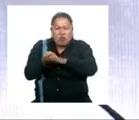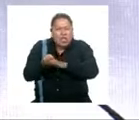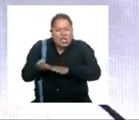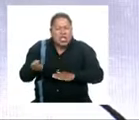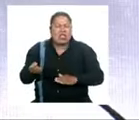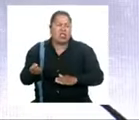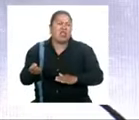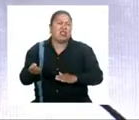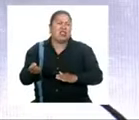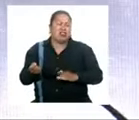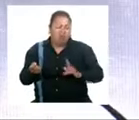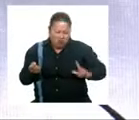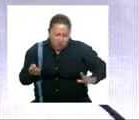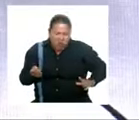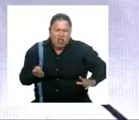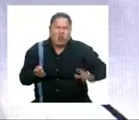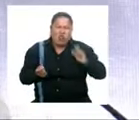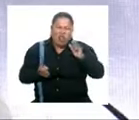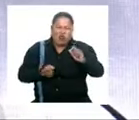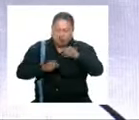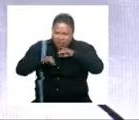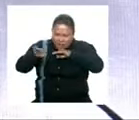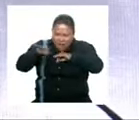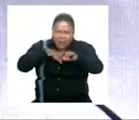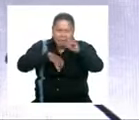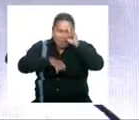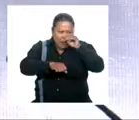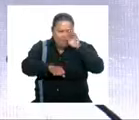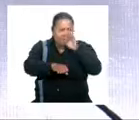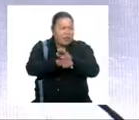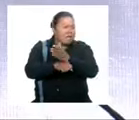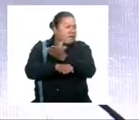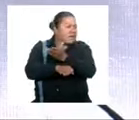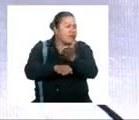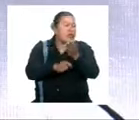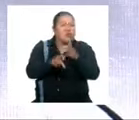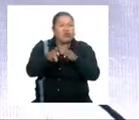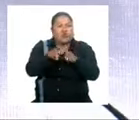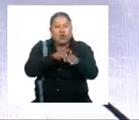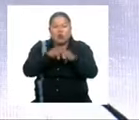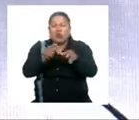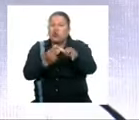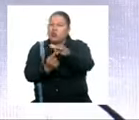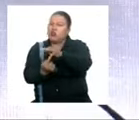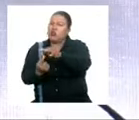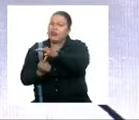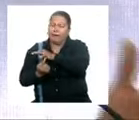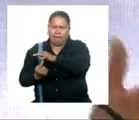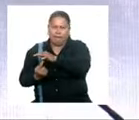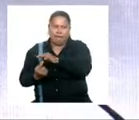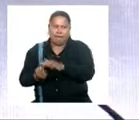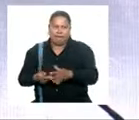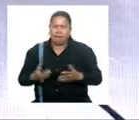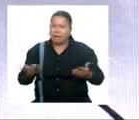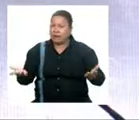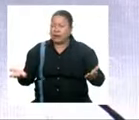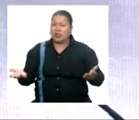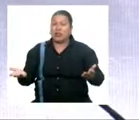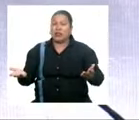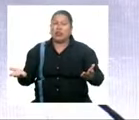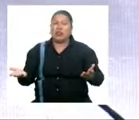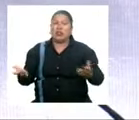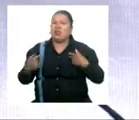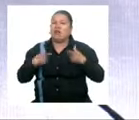un gobierno trabajador al servicio de los pueblos y de las comunidades. Ahora ya no viajamos